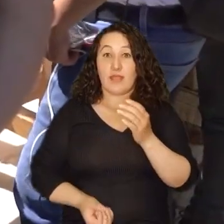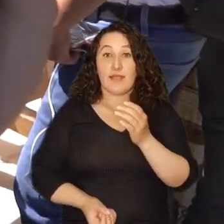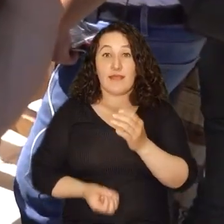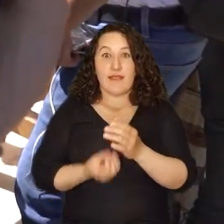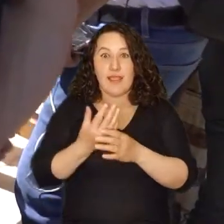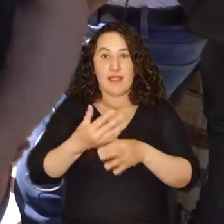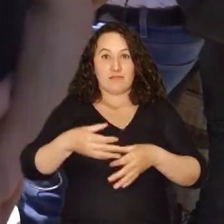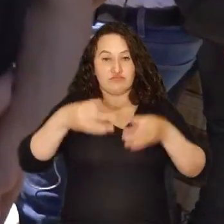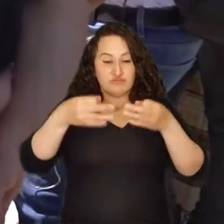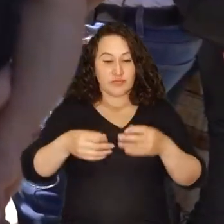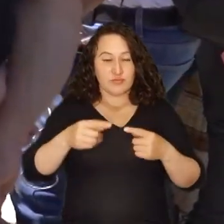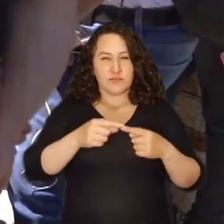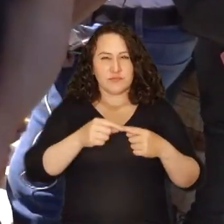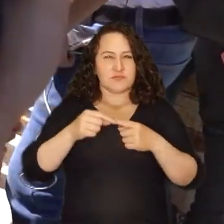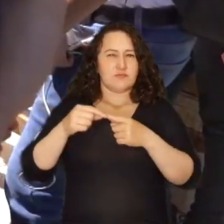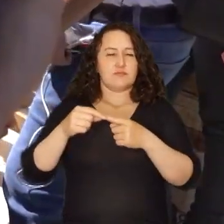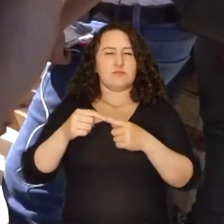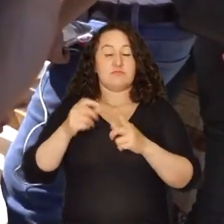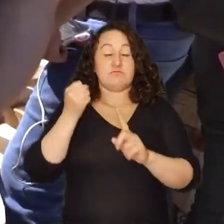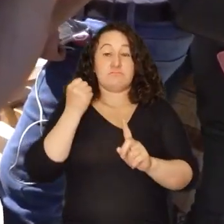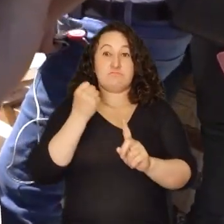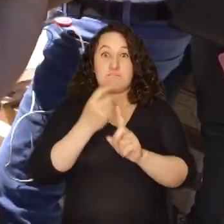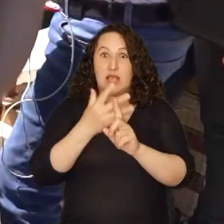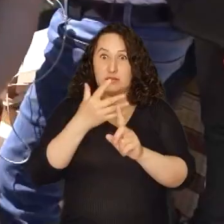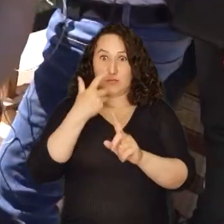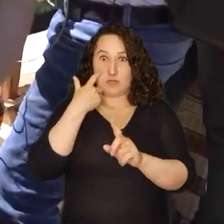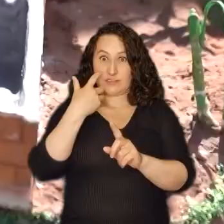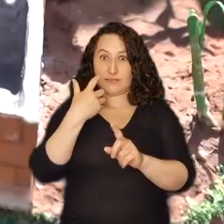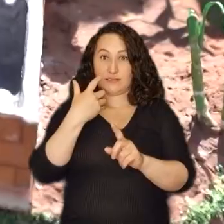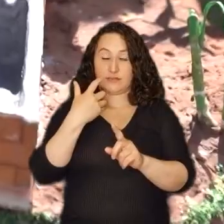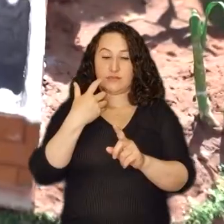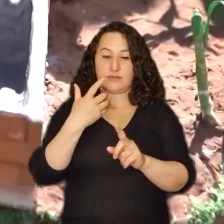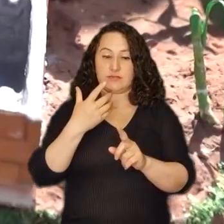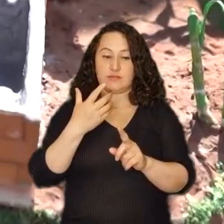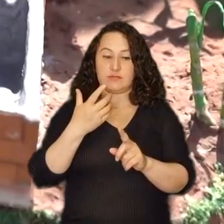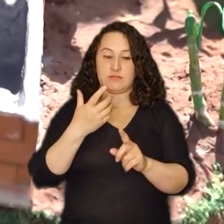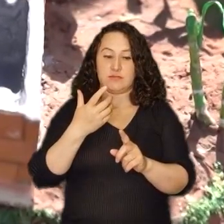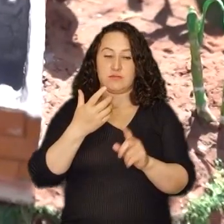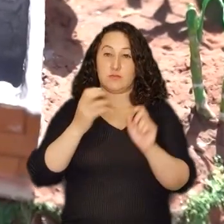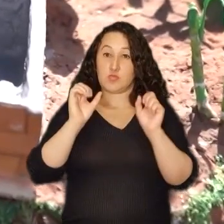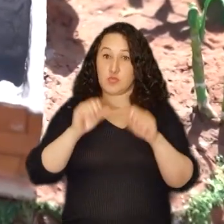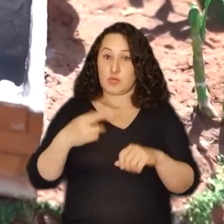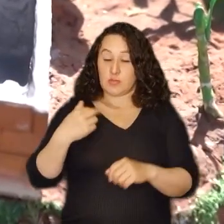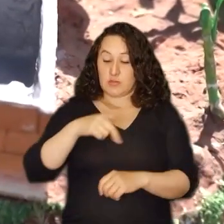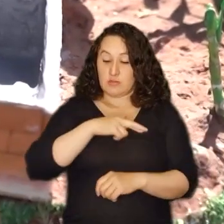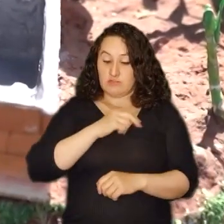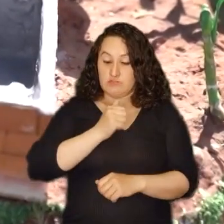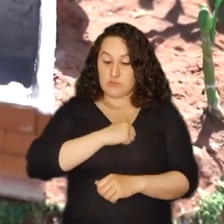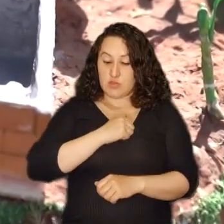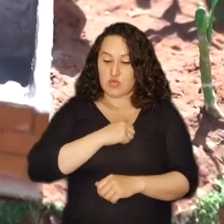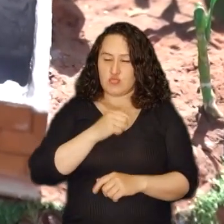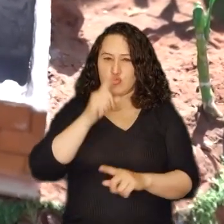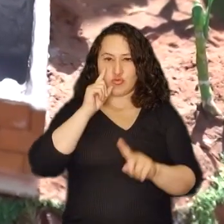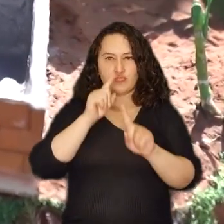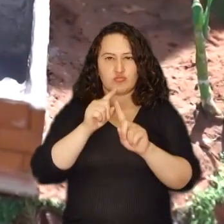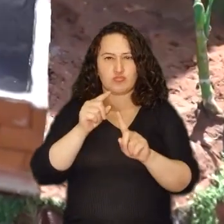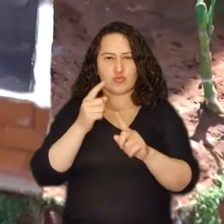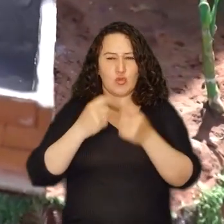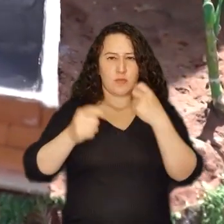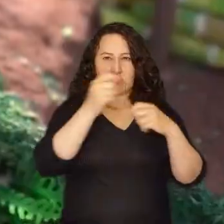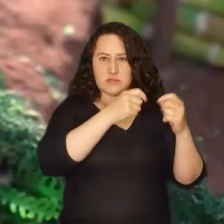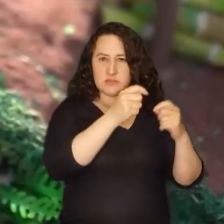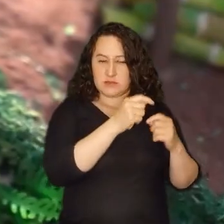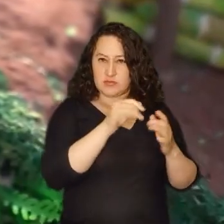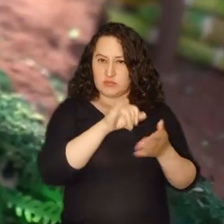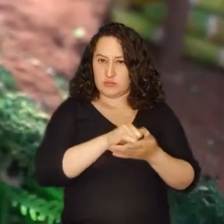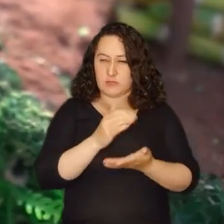creáramos algo especial que impactara bastante y poder nosotros mismos entrar a buscar esa comercial,